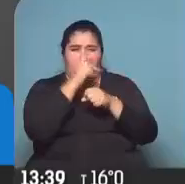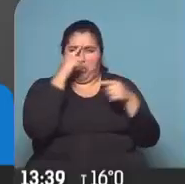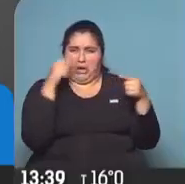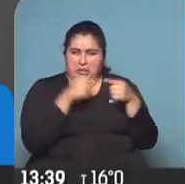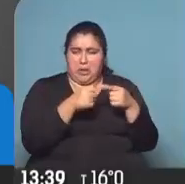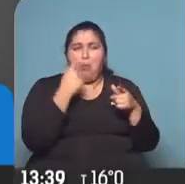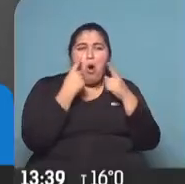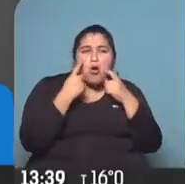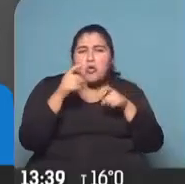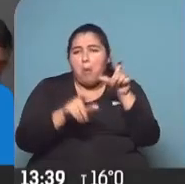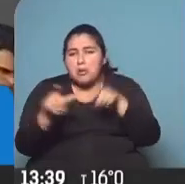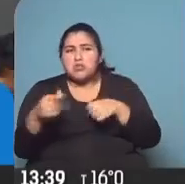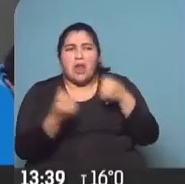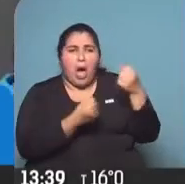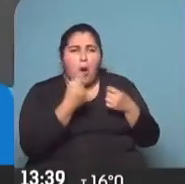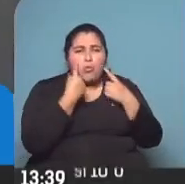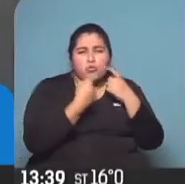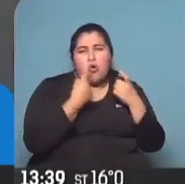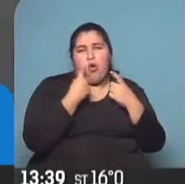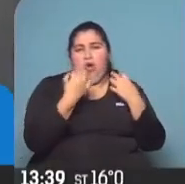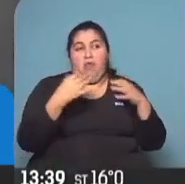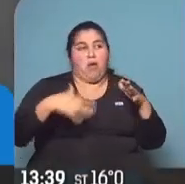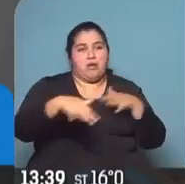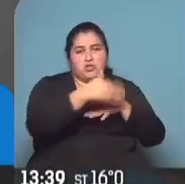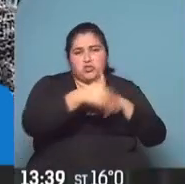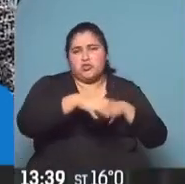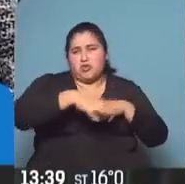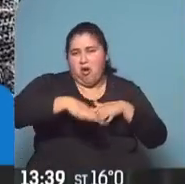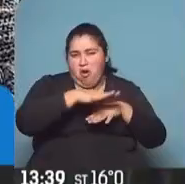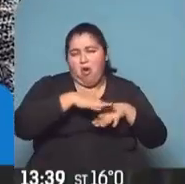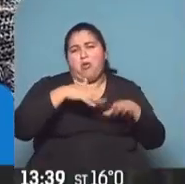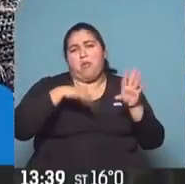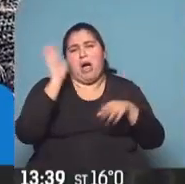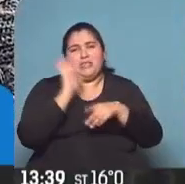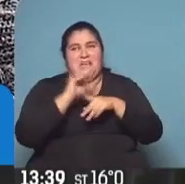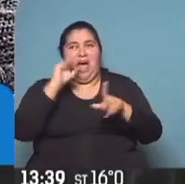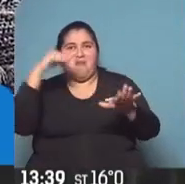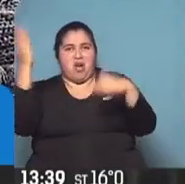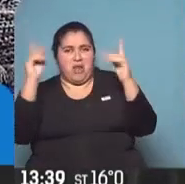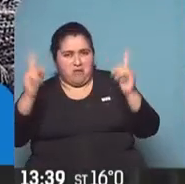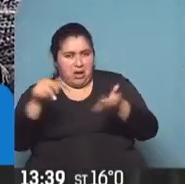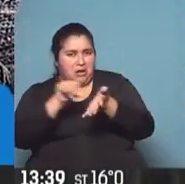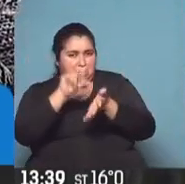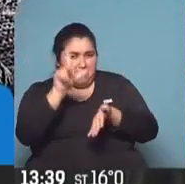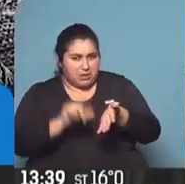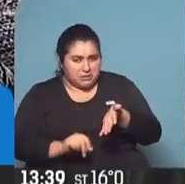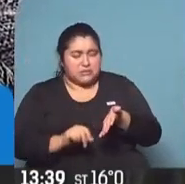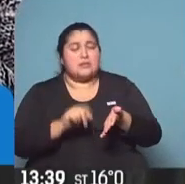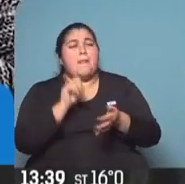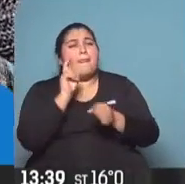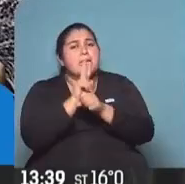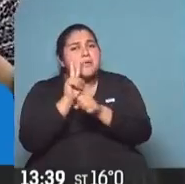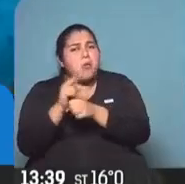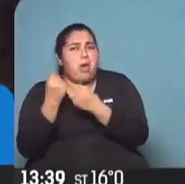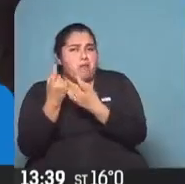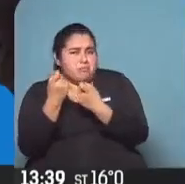personas y vehículos en zonas muy direccionales y extractor dicción al es todo hay seguridad